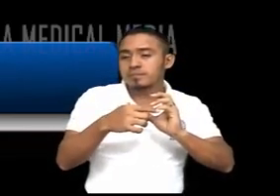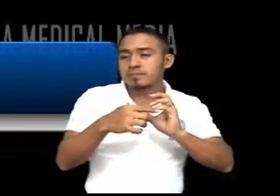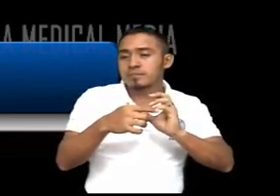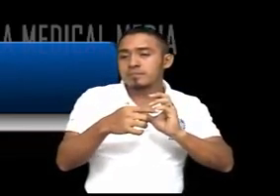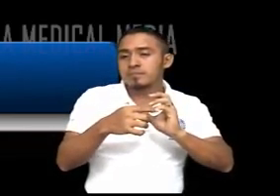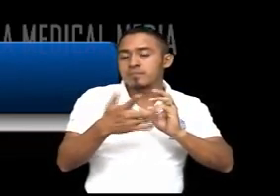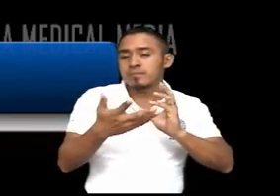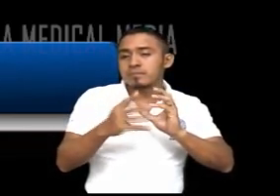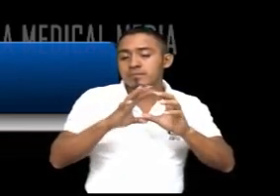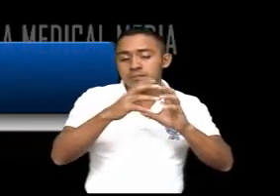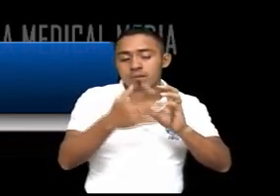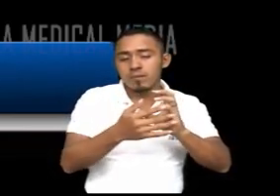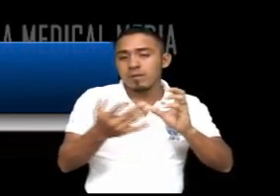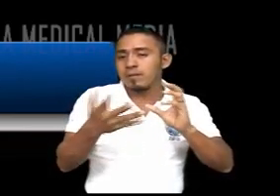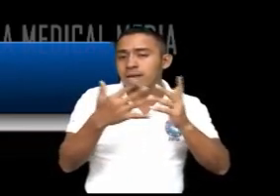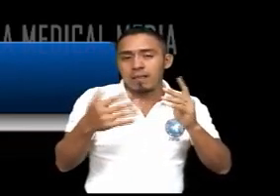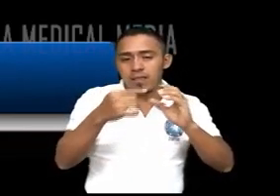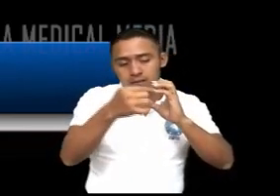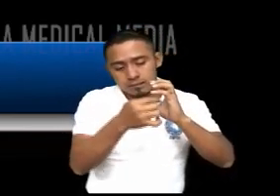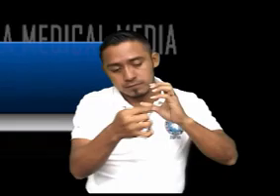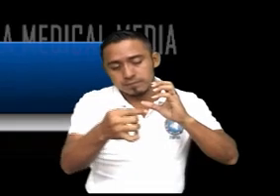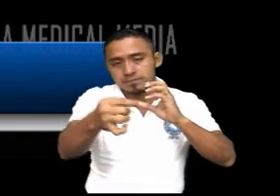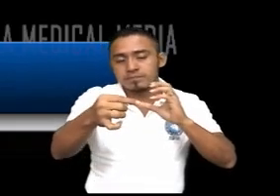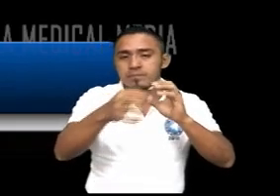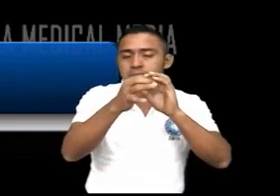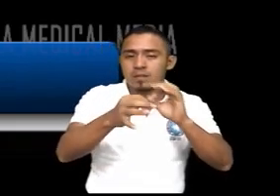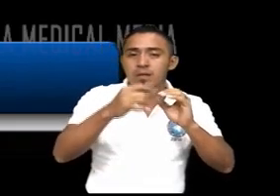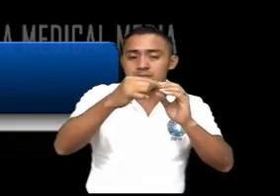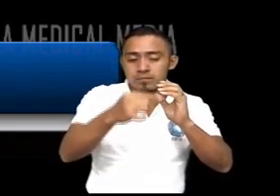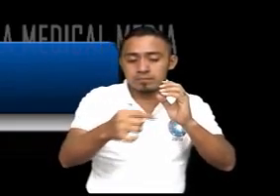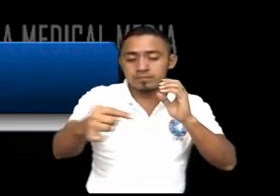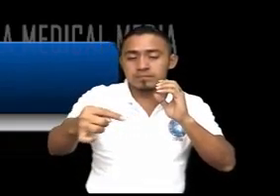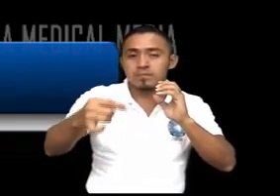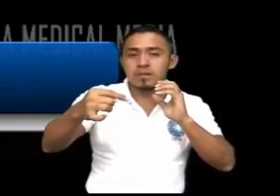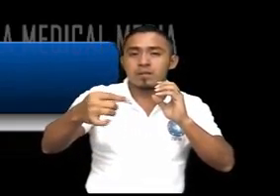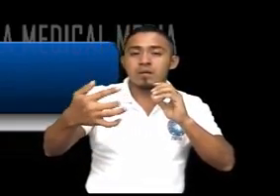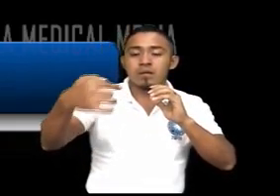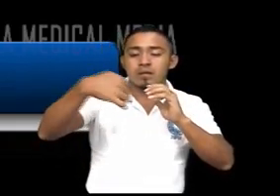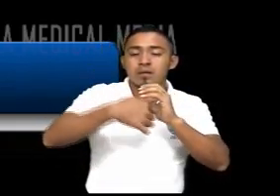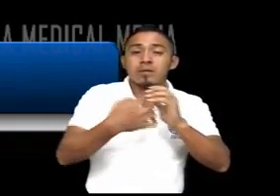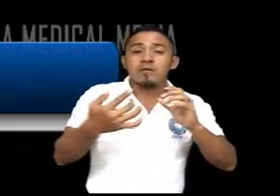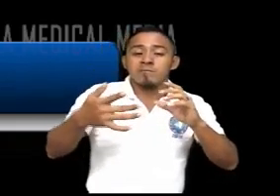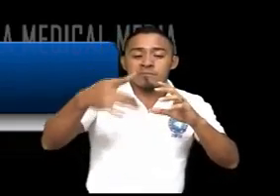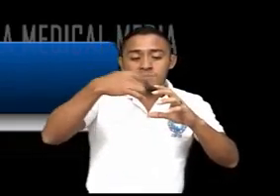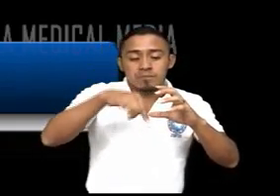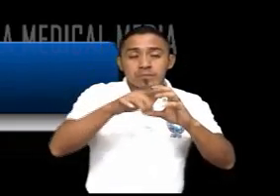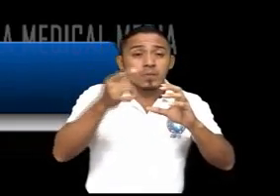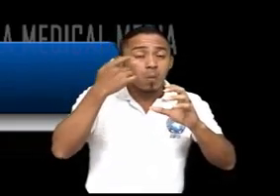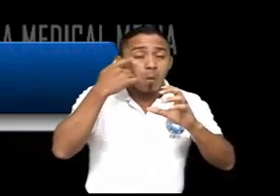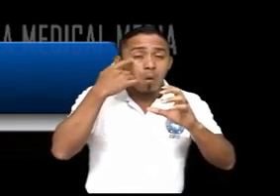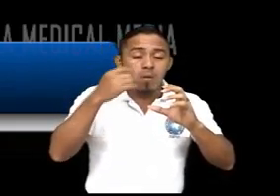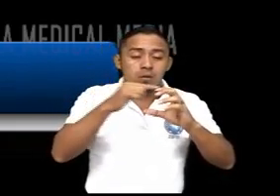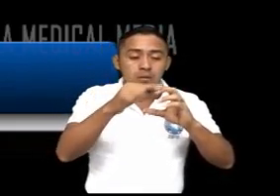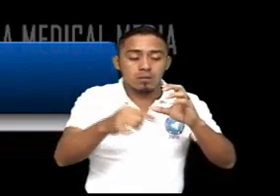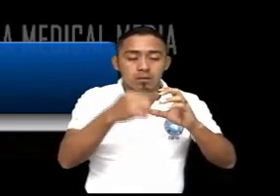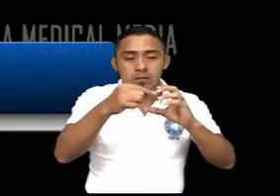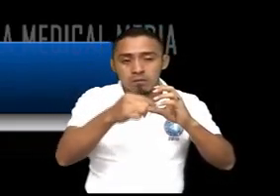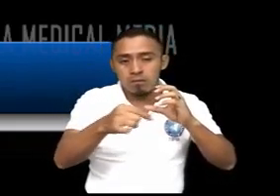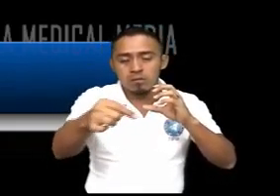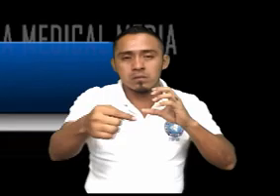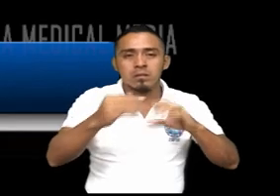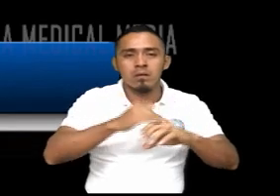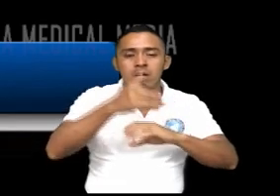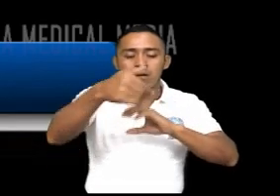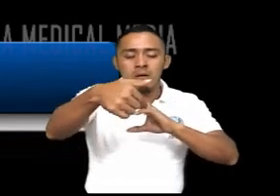que, o porque no esté fluyendo, no esté drenando los fluidos dentro del ojo correctamente, porque hay una obstrucción en la parte